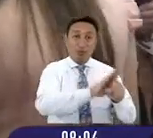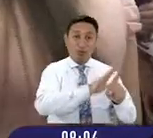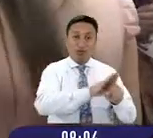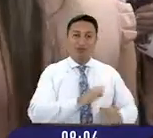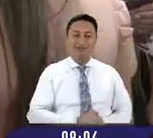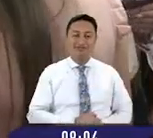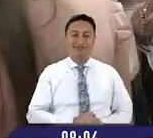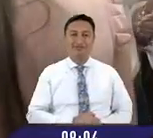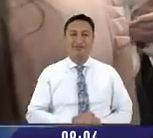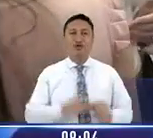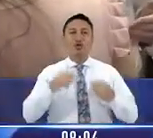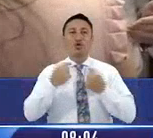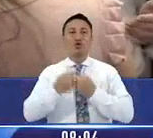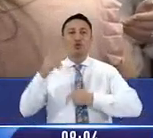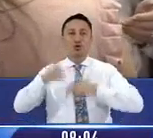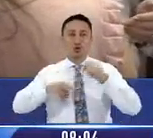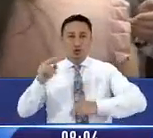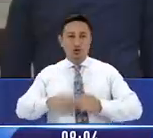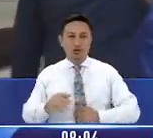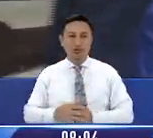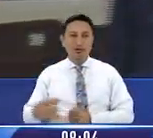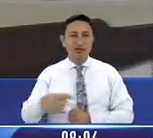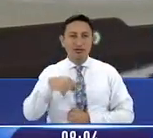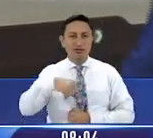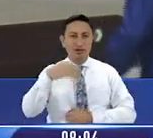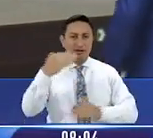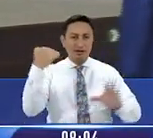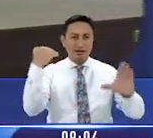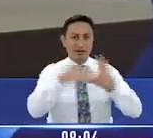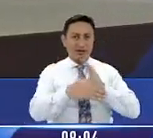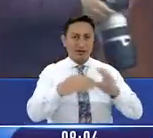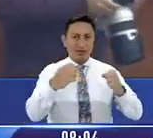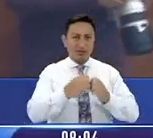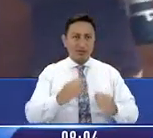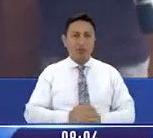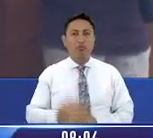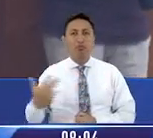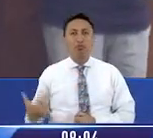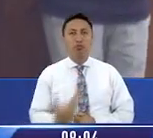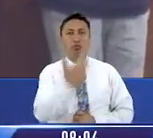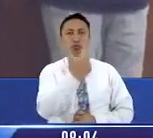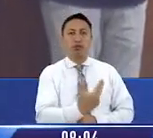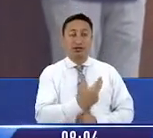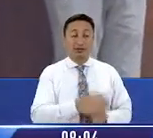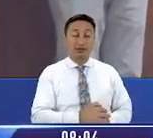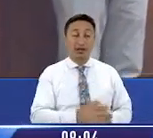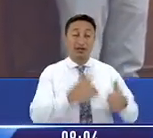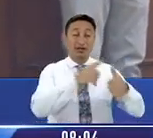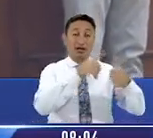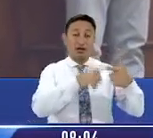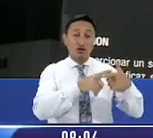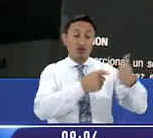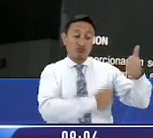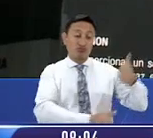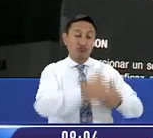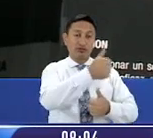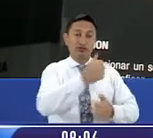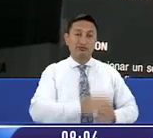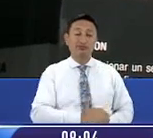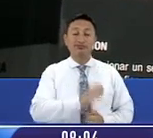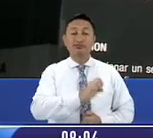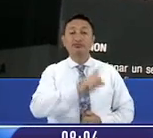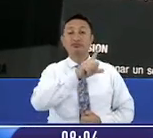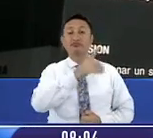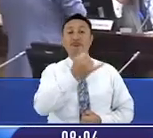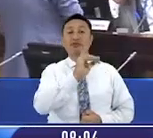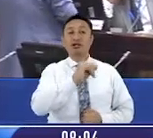por debajo para enviar una terna que saldrá de este poder del Estado para reemplazar a Murillo y su suplente, El Ciceli, quien habría